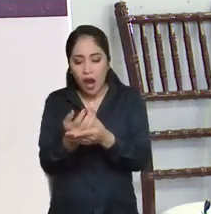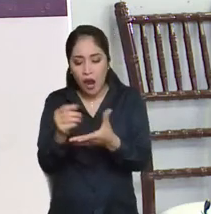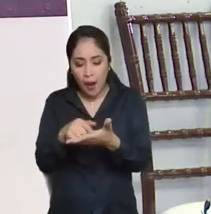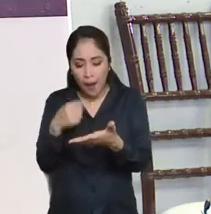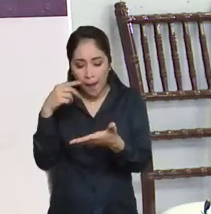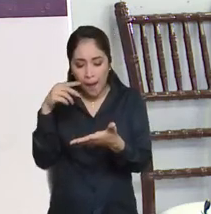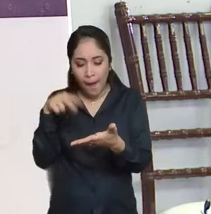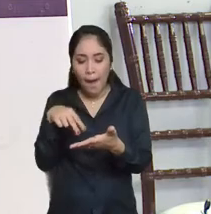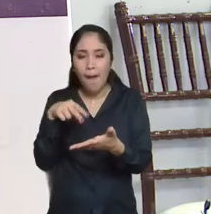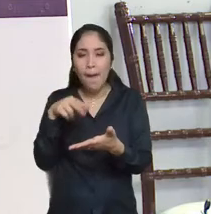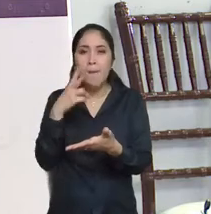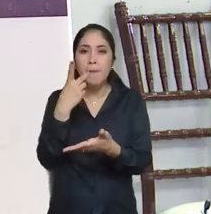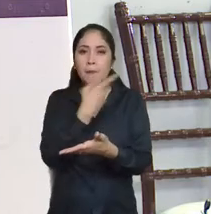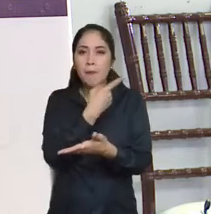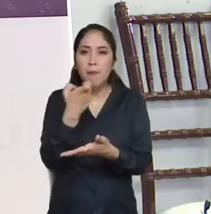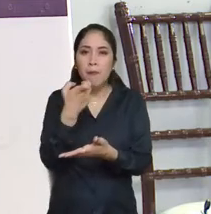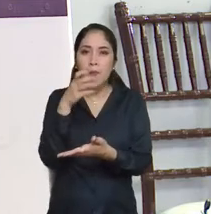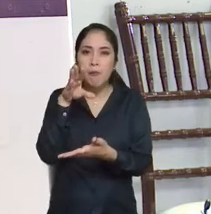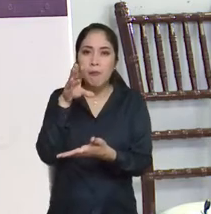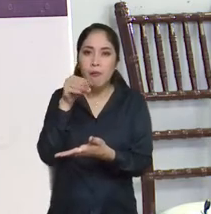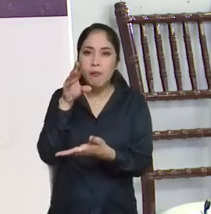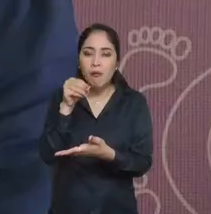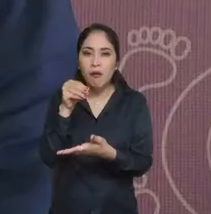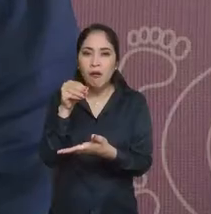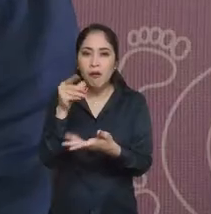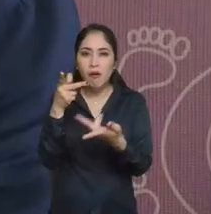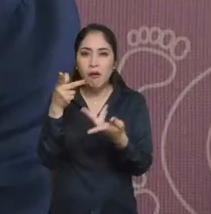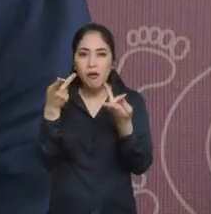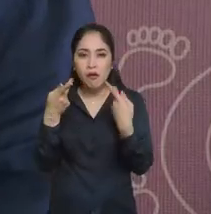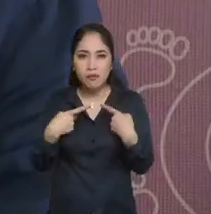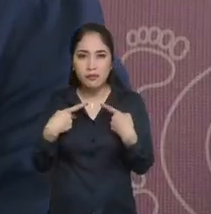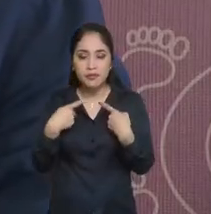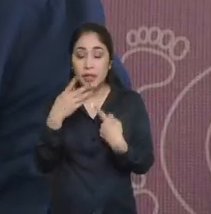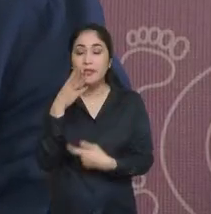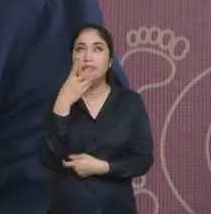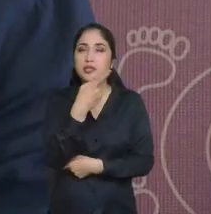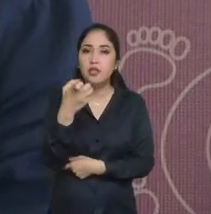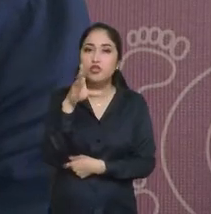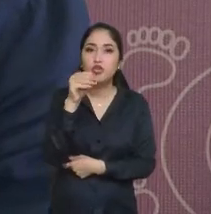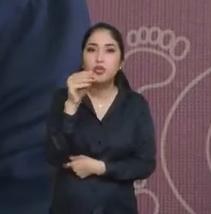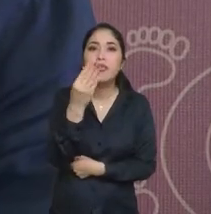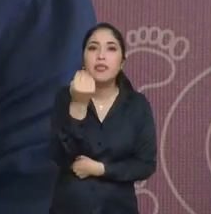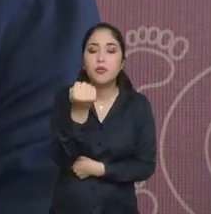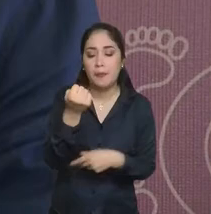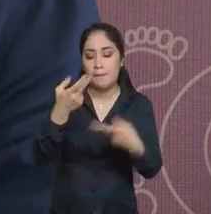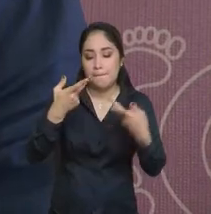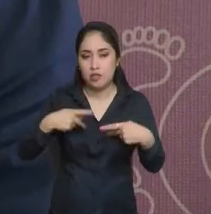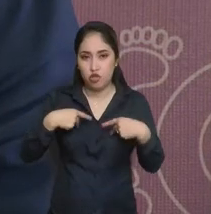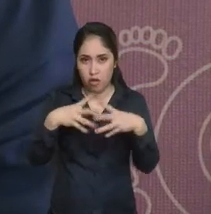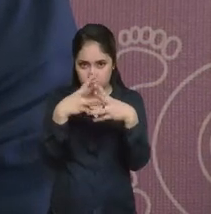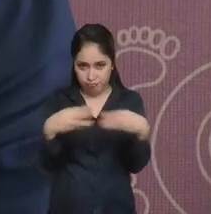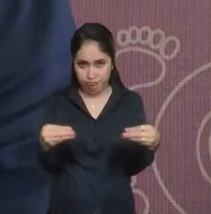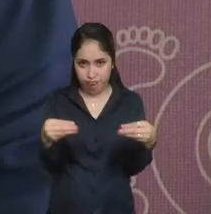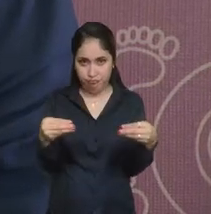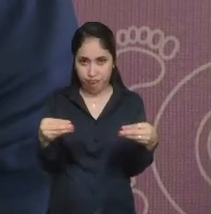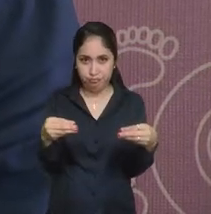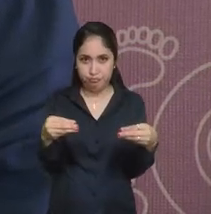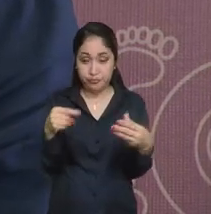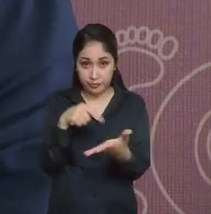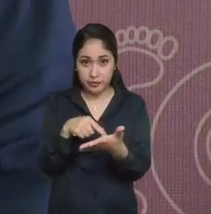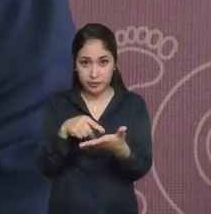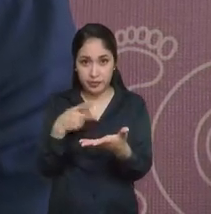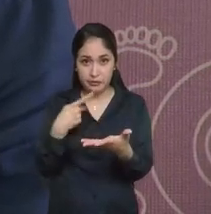199 casos de personas desaparecidas. Debo decir que de estos casos reportados, un número importante ya